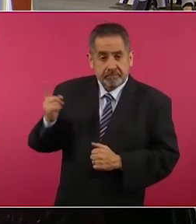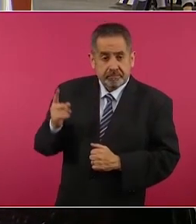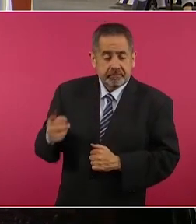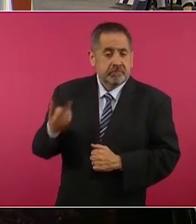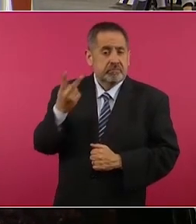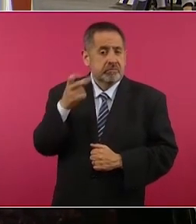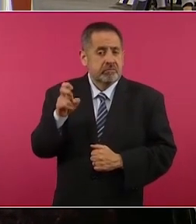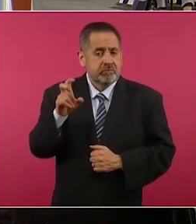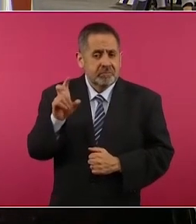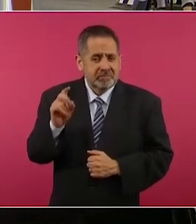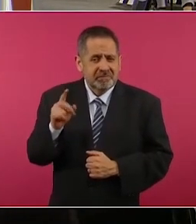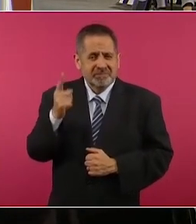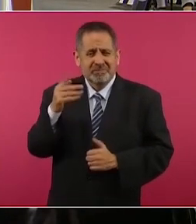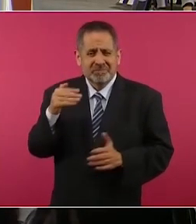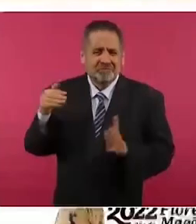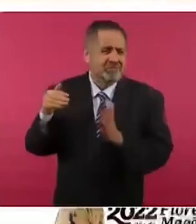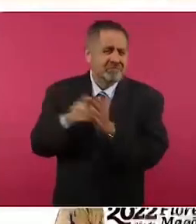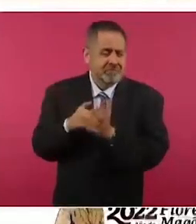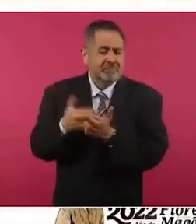231 mil